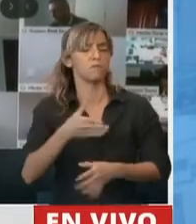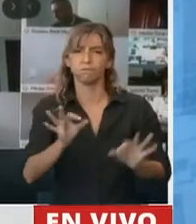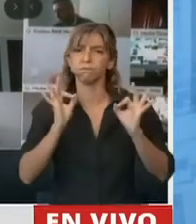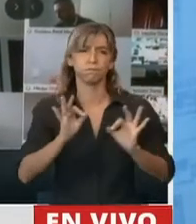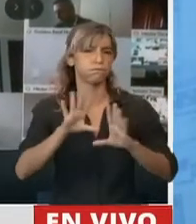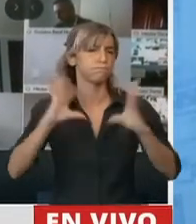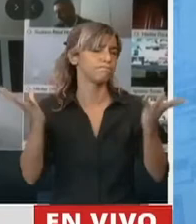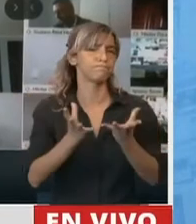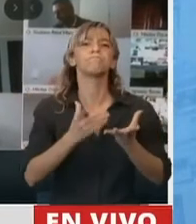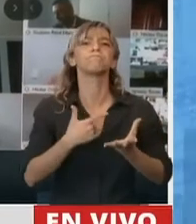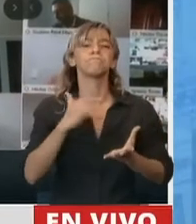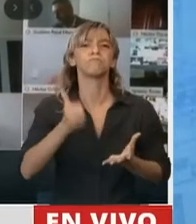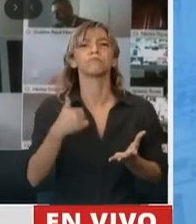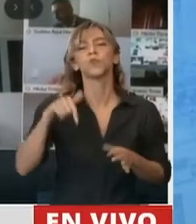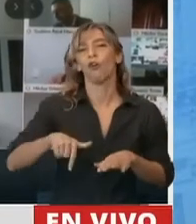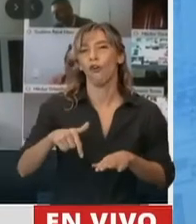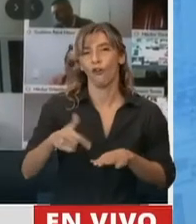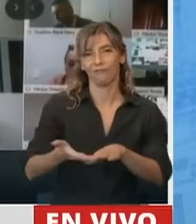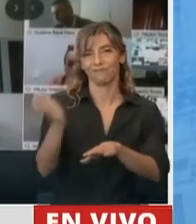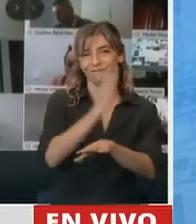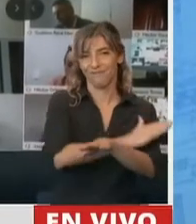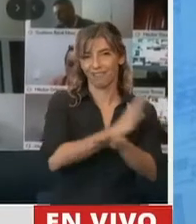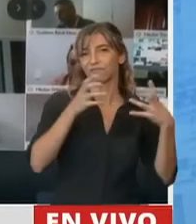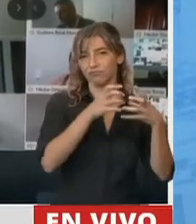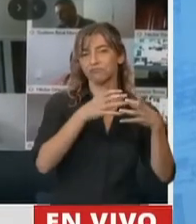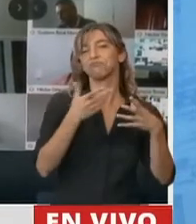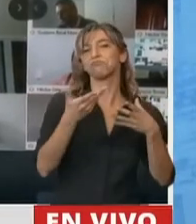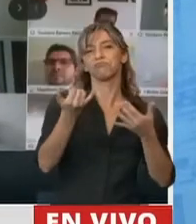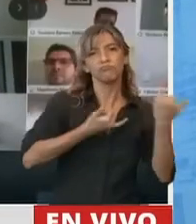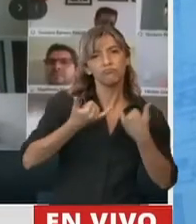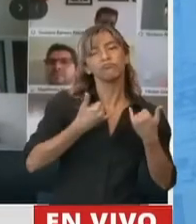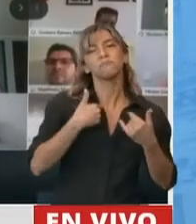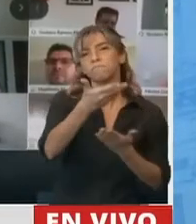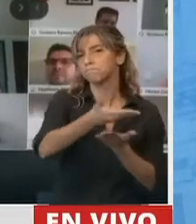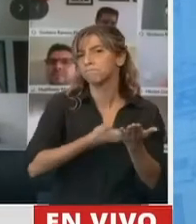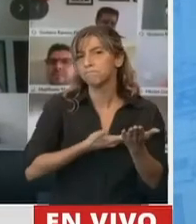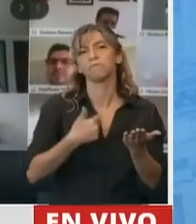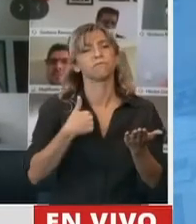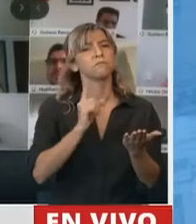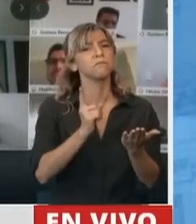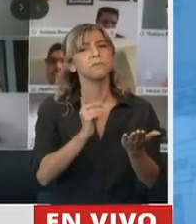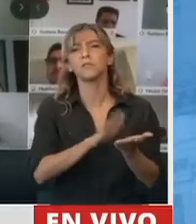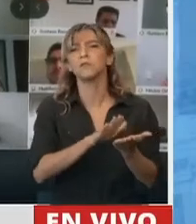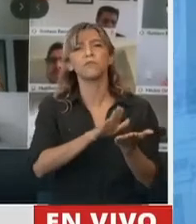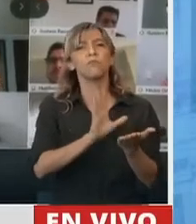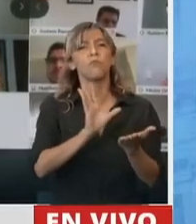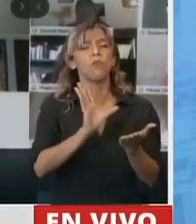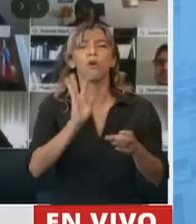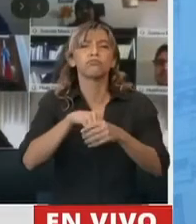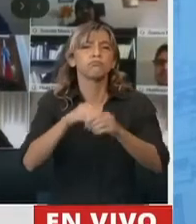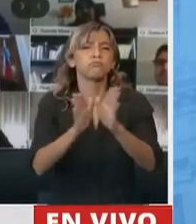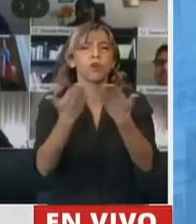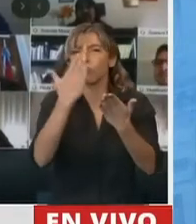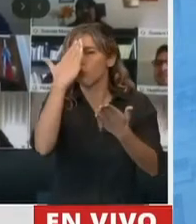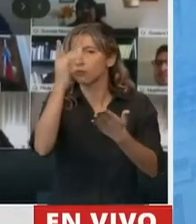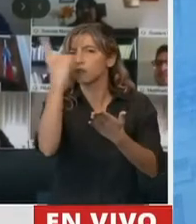comunicaron en la labor parlamentaria es lo que está contenido en nuestra constitución nacional la no